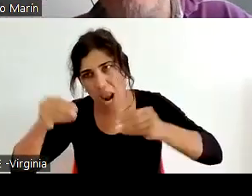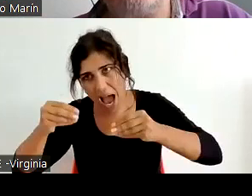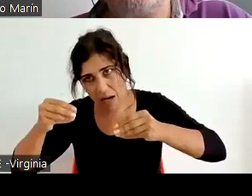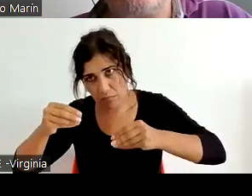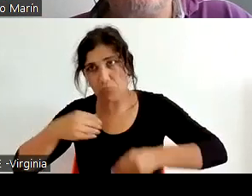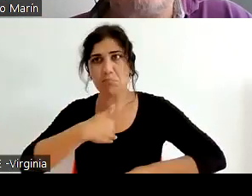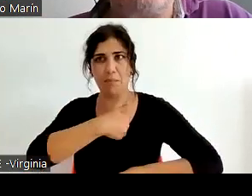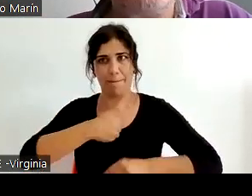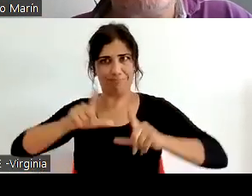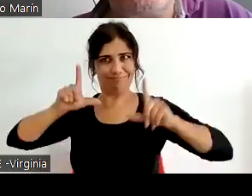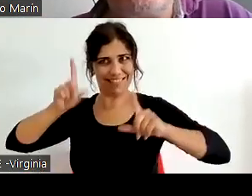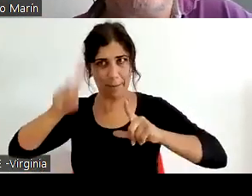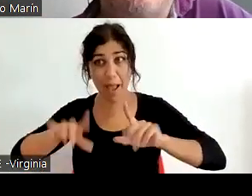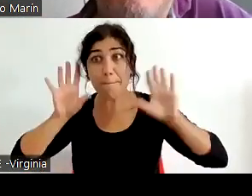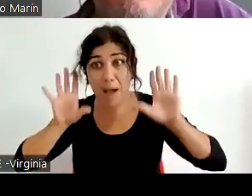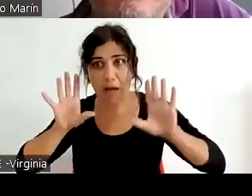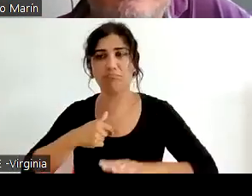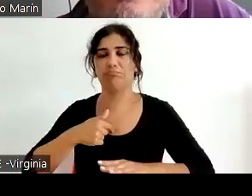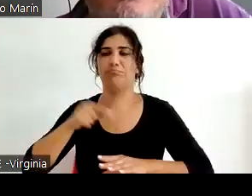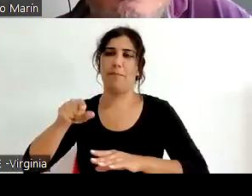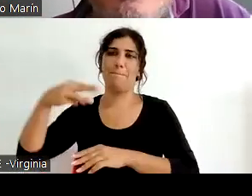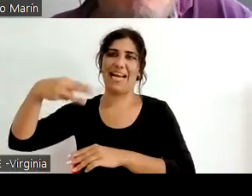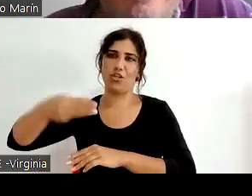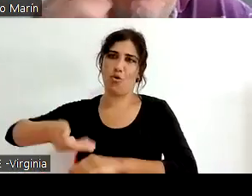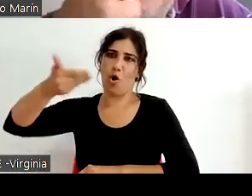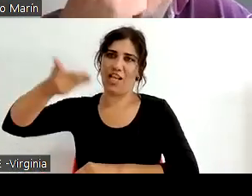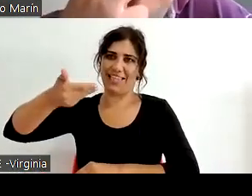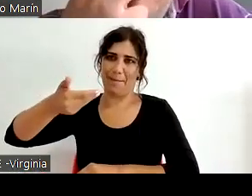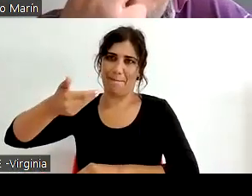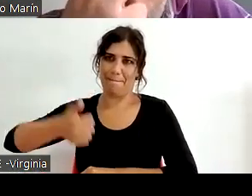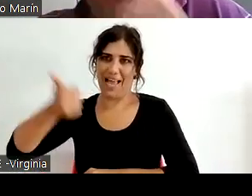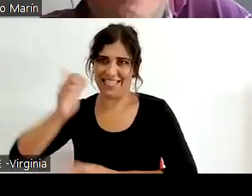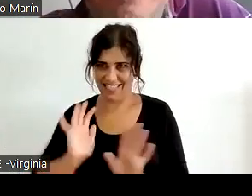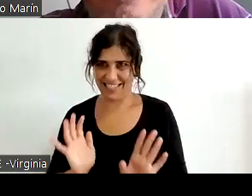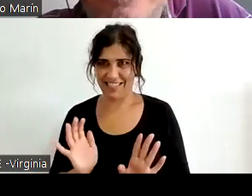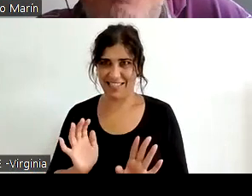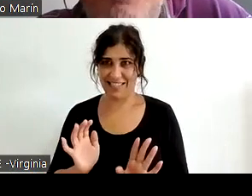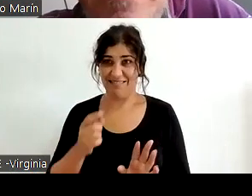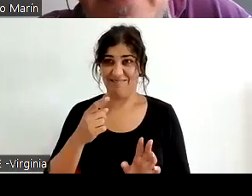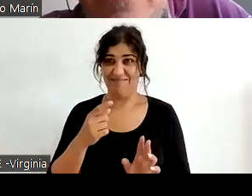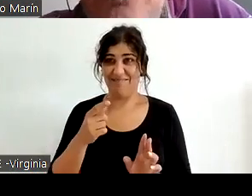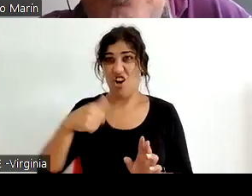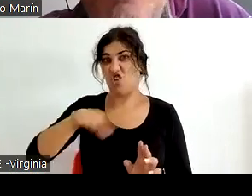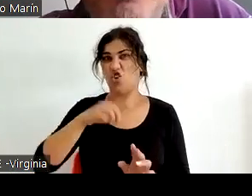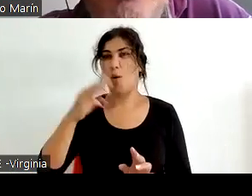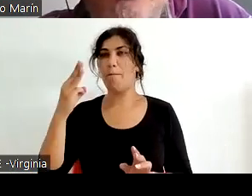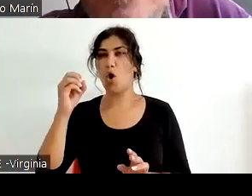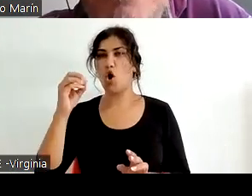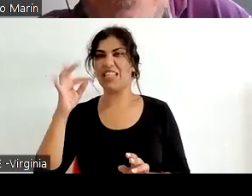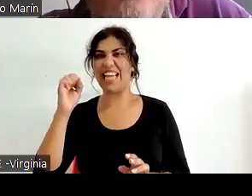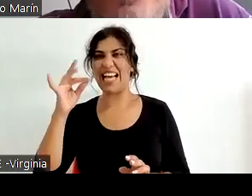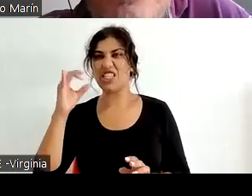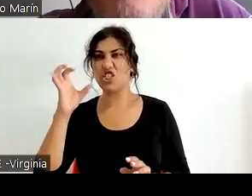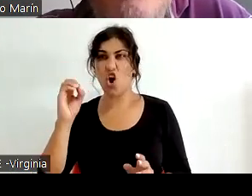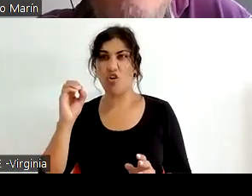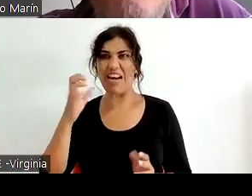papel protagonista, el magnesio quizás tiene más relevancia en ese sentido. Pensad que potasio es raro que tengamos carencia nosotros de potasio con los